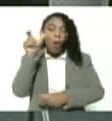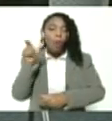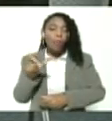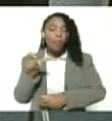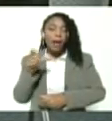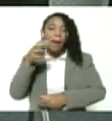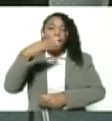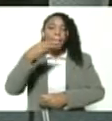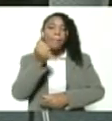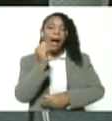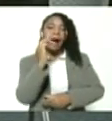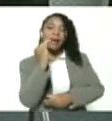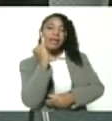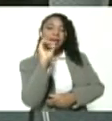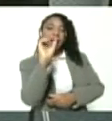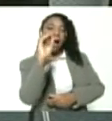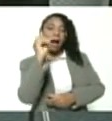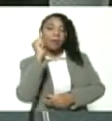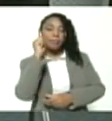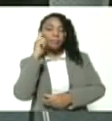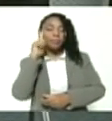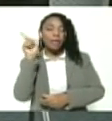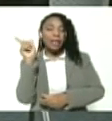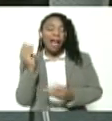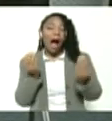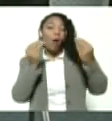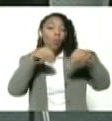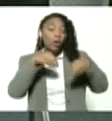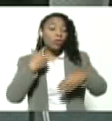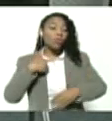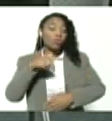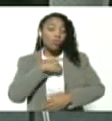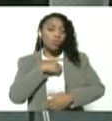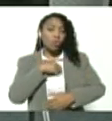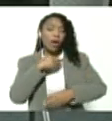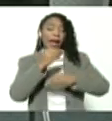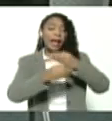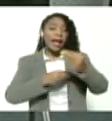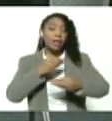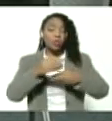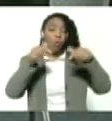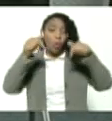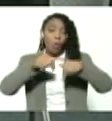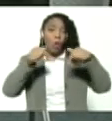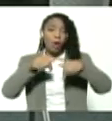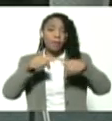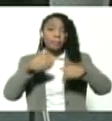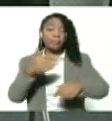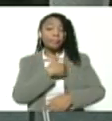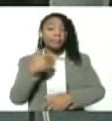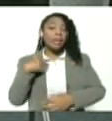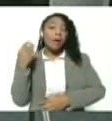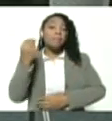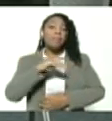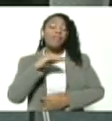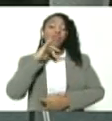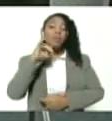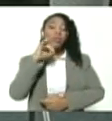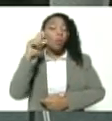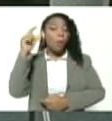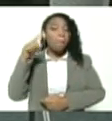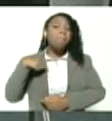Párica. Estos son los acuerdos a los que hemos alcanzado hoy. Quería además anunciar que el día de